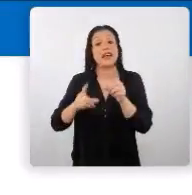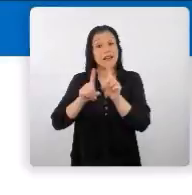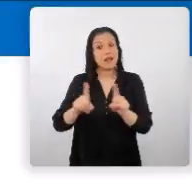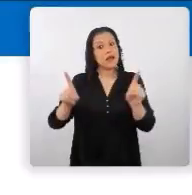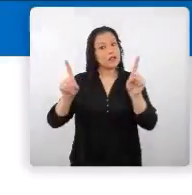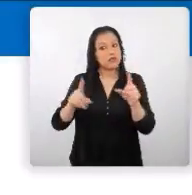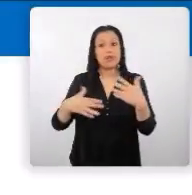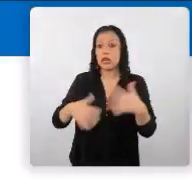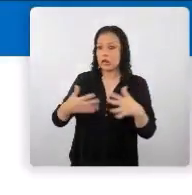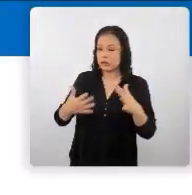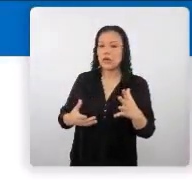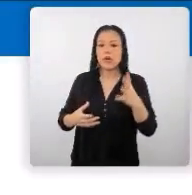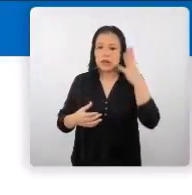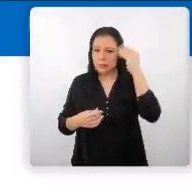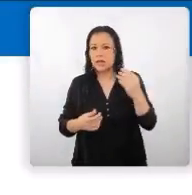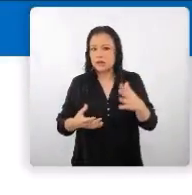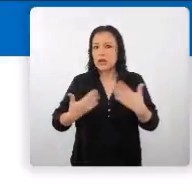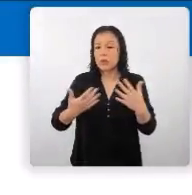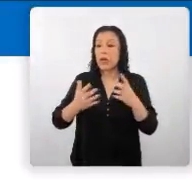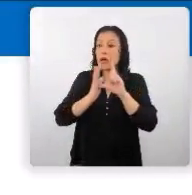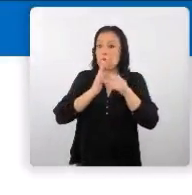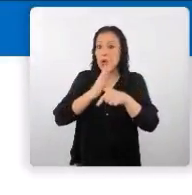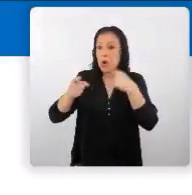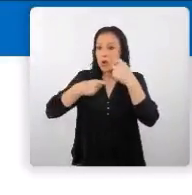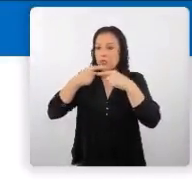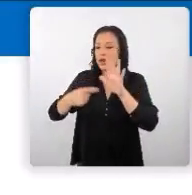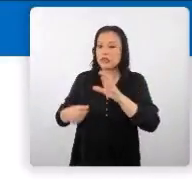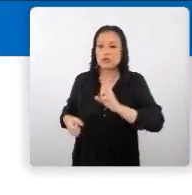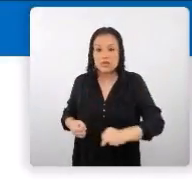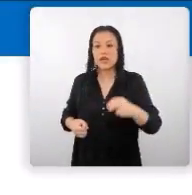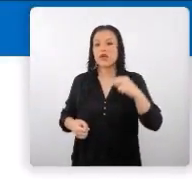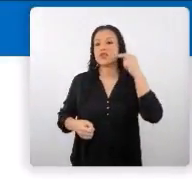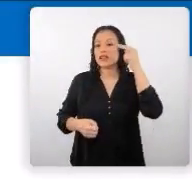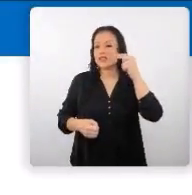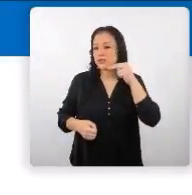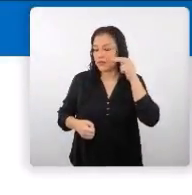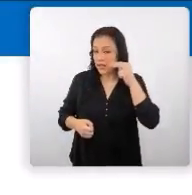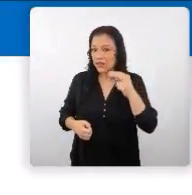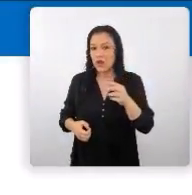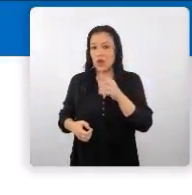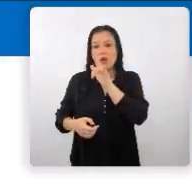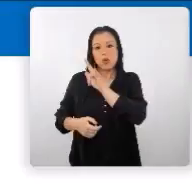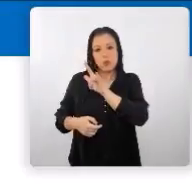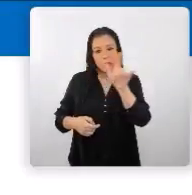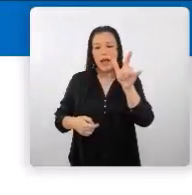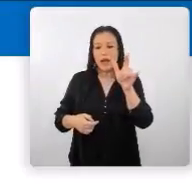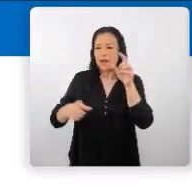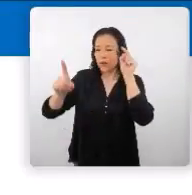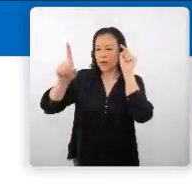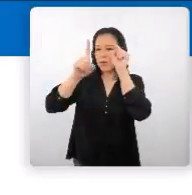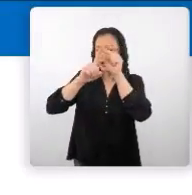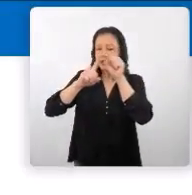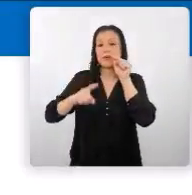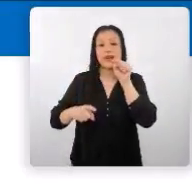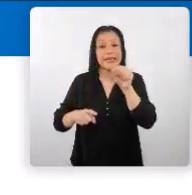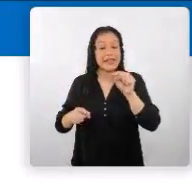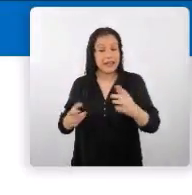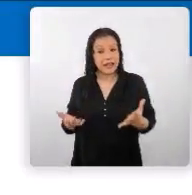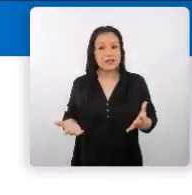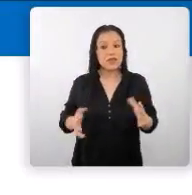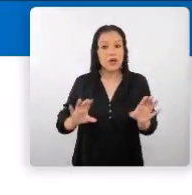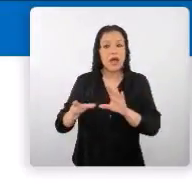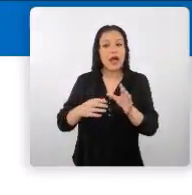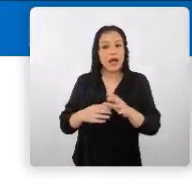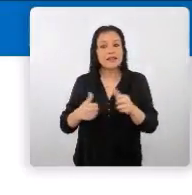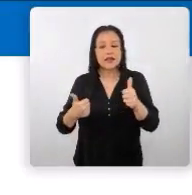una experiencia a la que cual puedan contarles a sus hijos, a sus nietos, ¿no? Un viaje con sentido. Y eso hace un